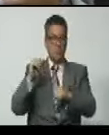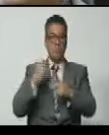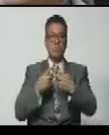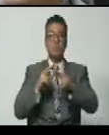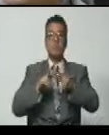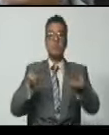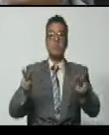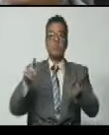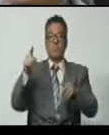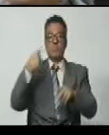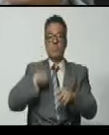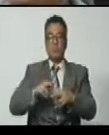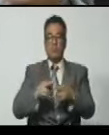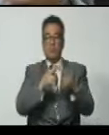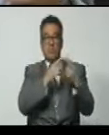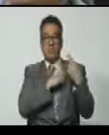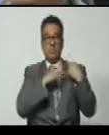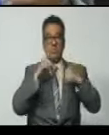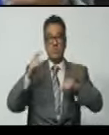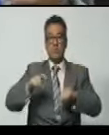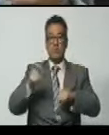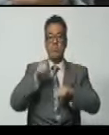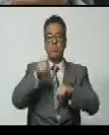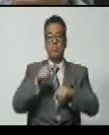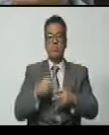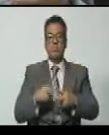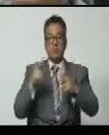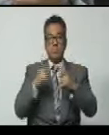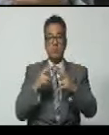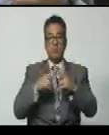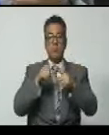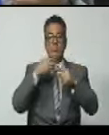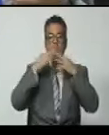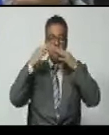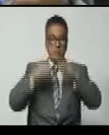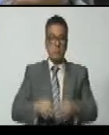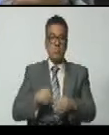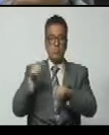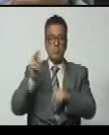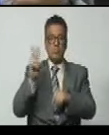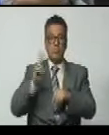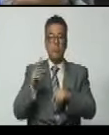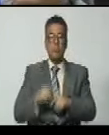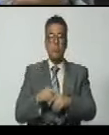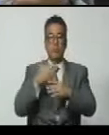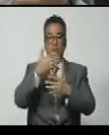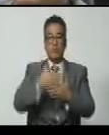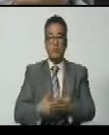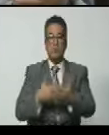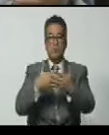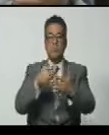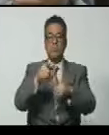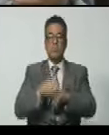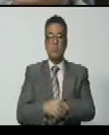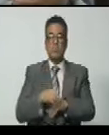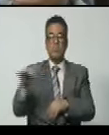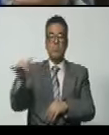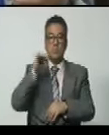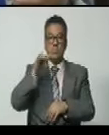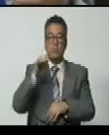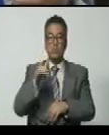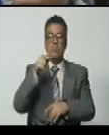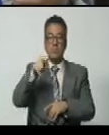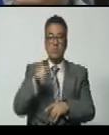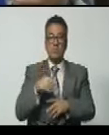tiene los representantes que necesita para dar a conocer la verdad de Venezuela, entre ellos la denuncia de las